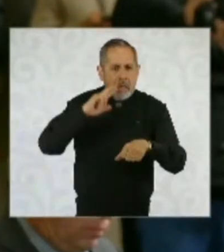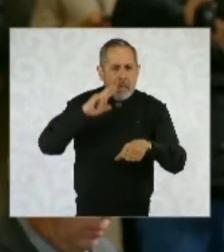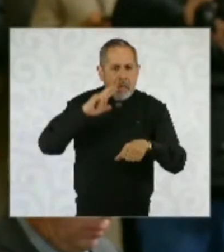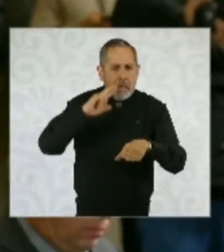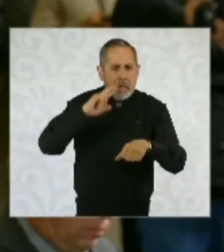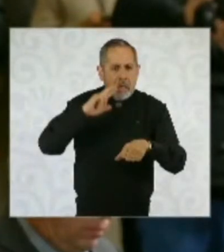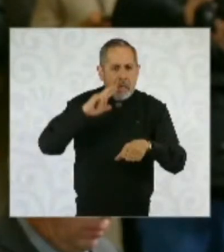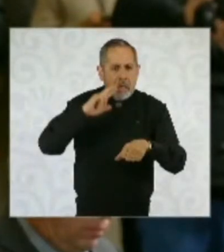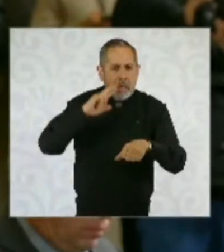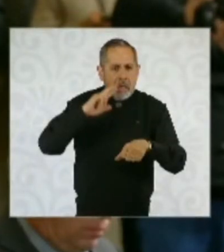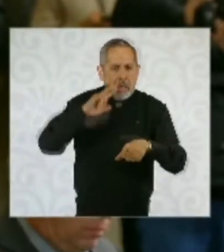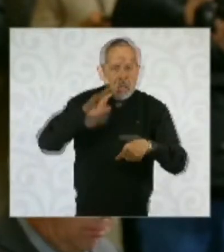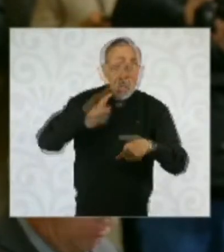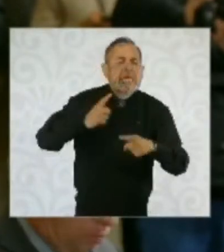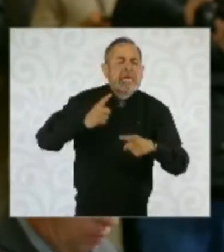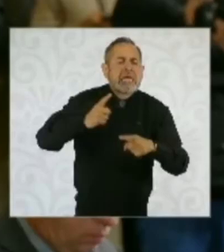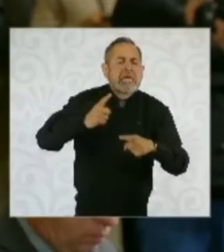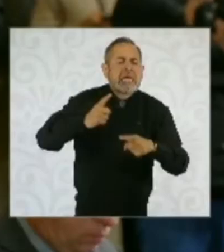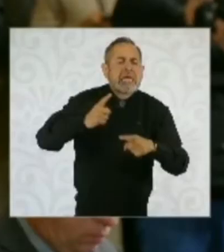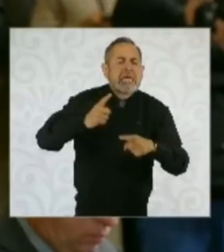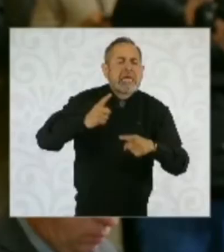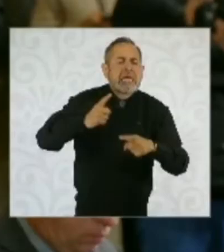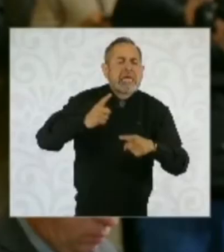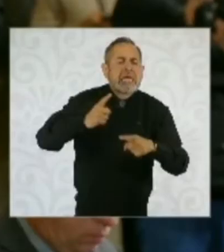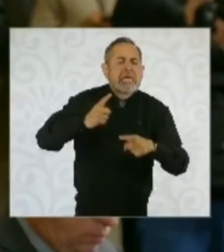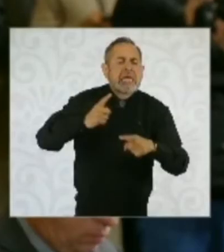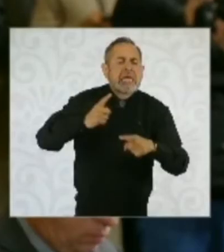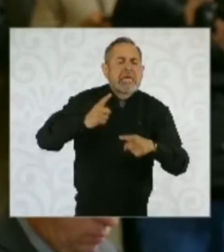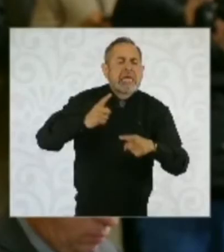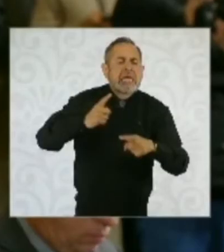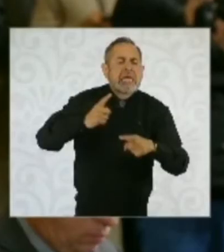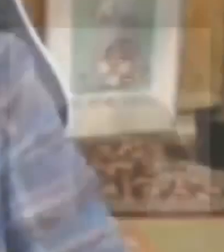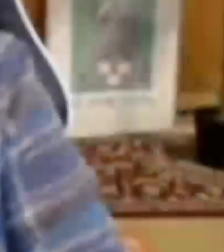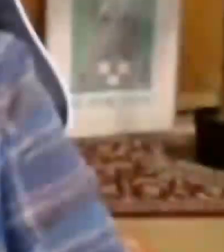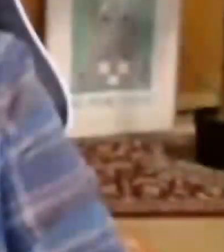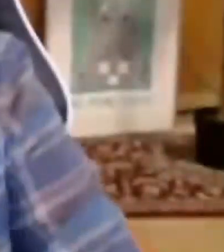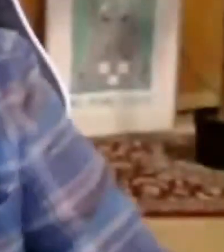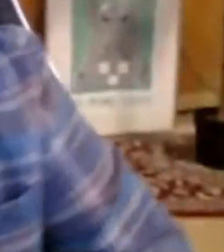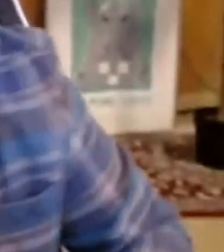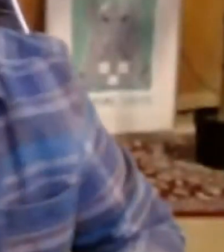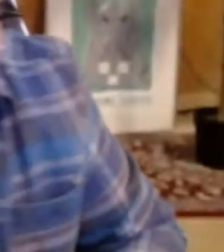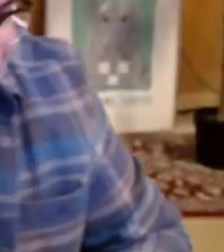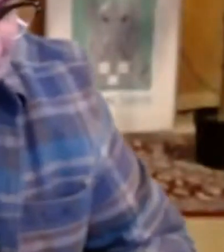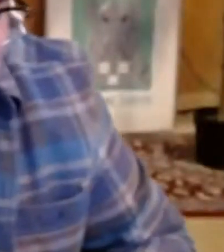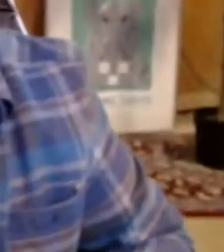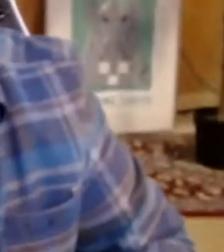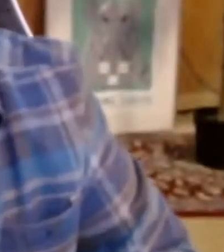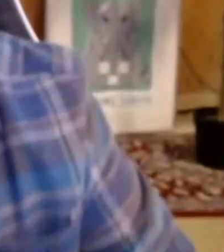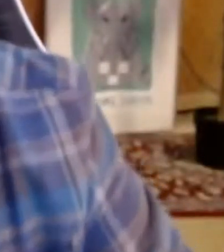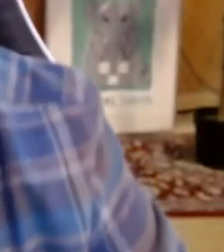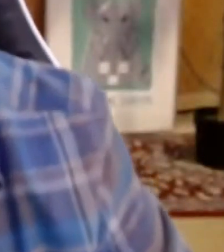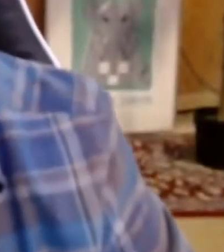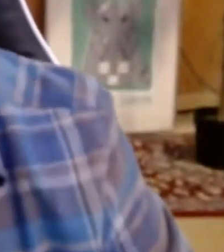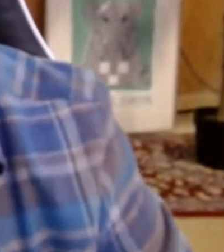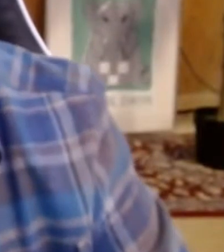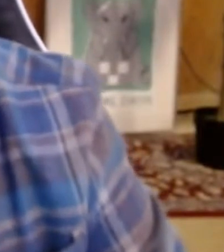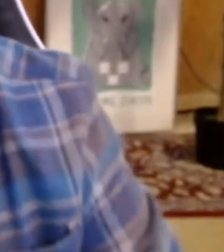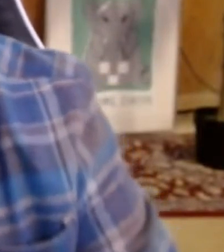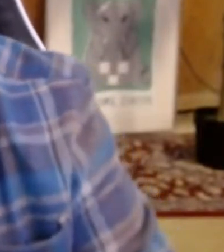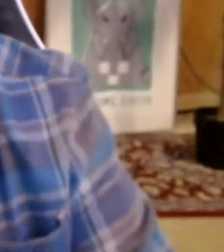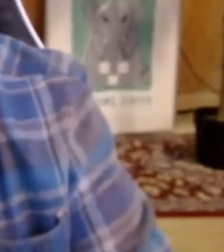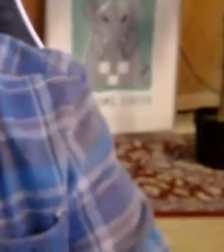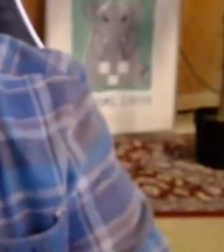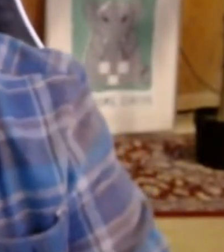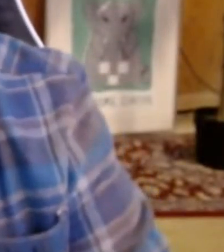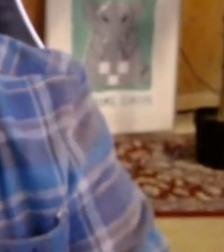un malentendido con García Harfuch, a quien hasta le había cambiado el nombre el gobernador, etcétera, etcétera. Si verdaderamente se